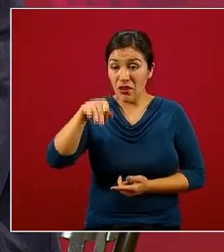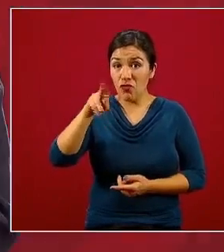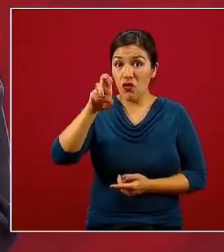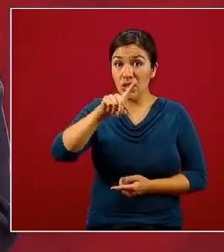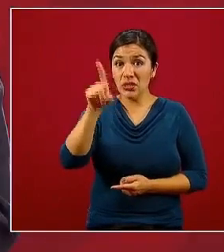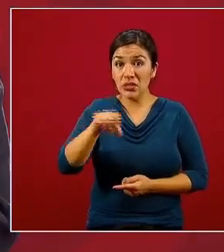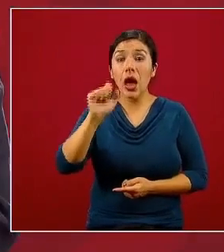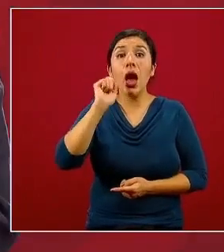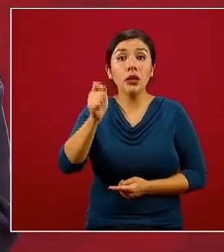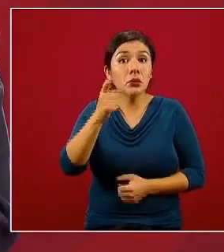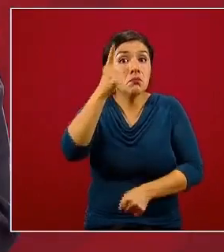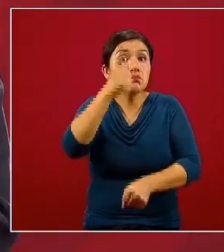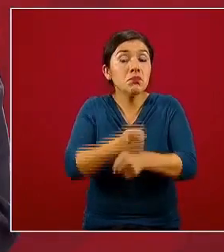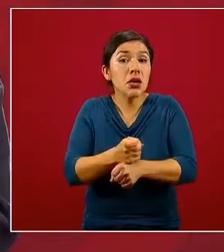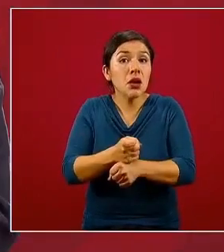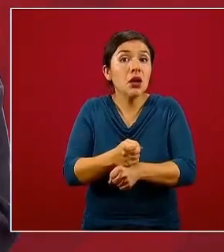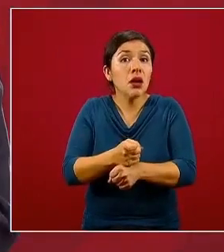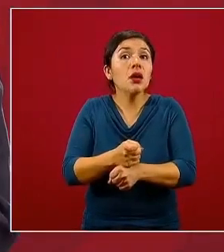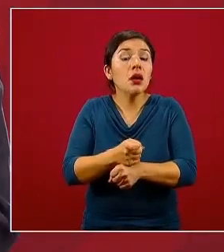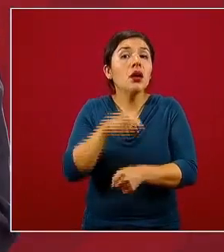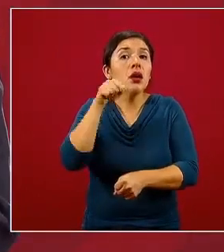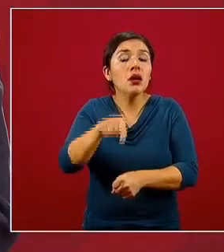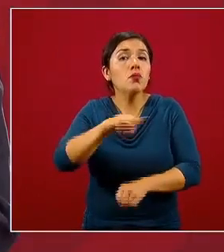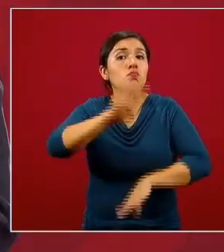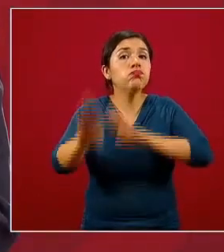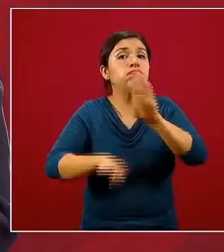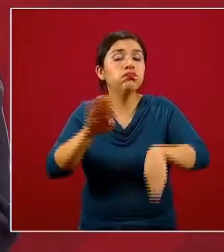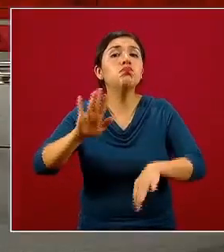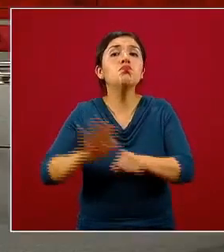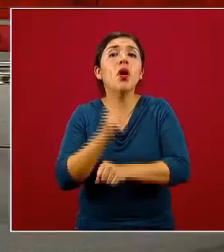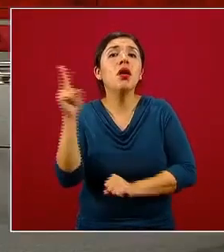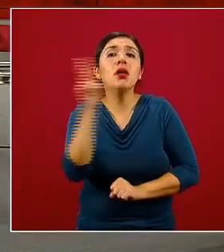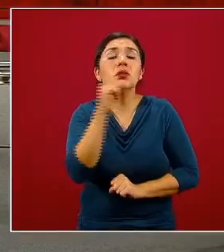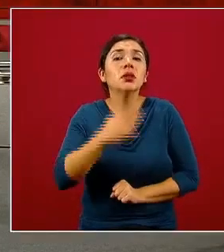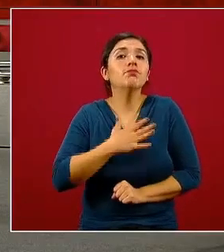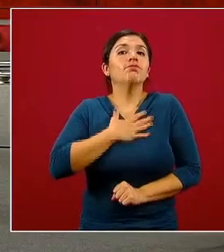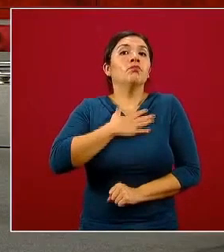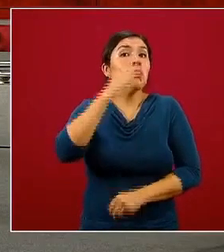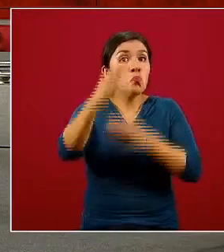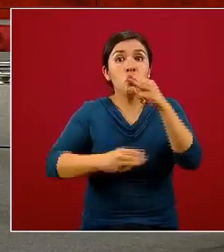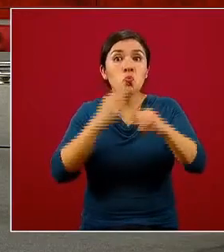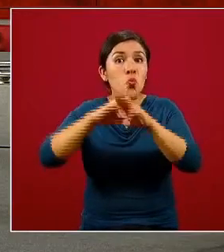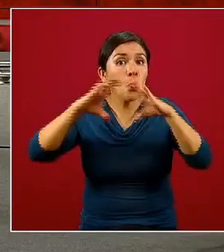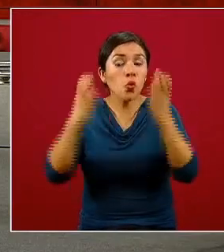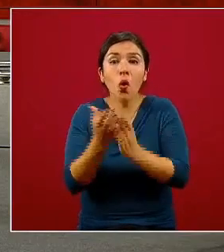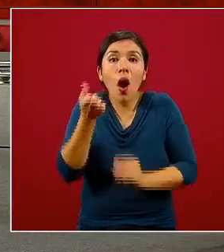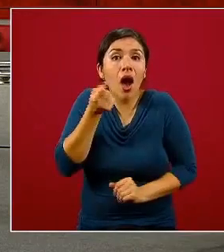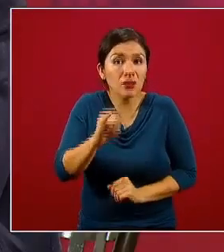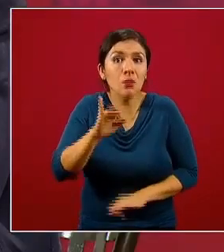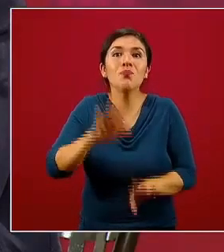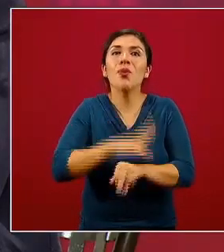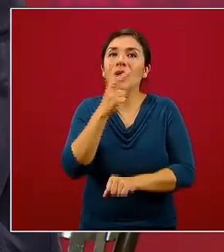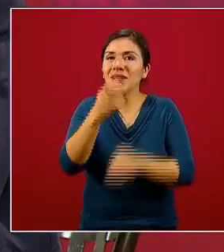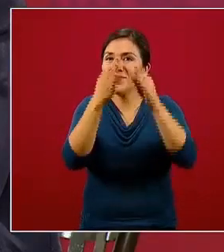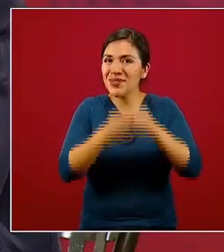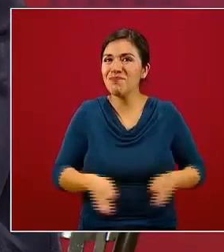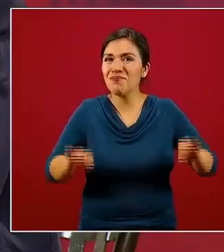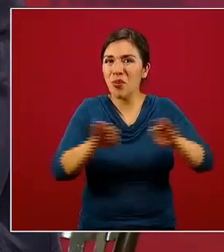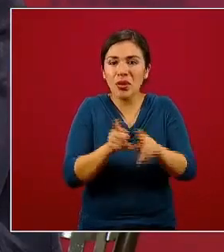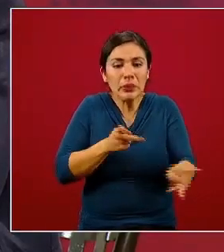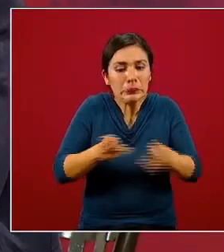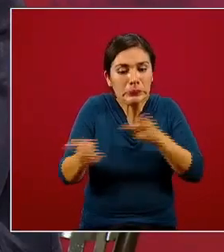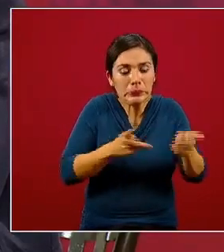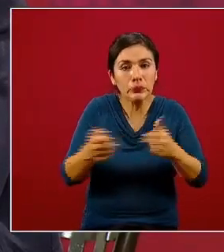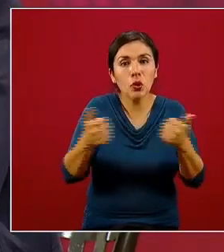causas principales de muerte por causas respiratorias en el mundo entero. Por eso tiene una importancia crucial la preparación